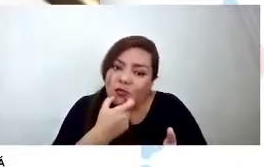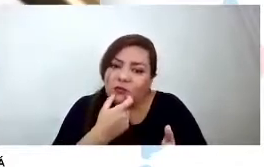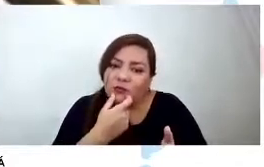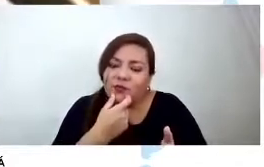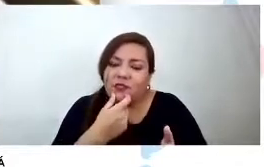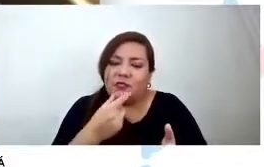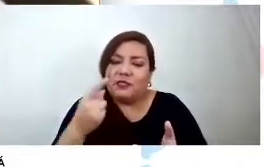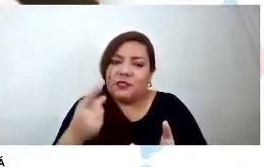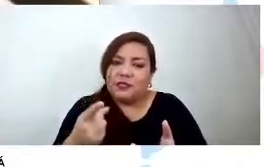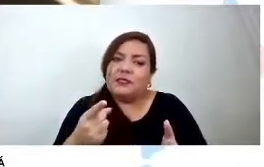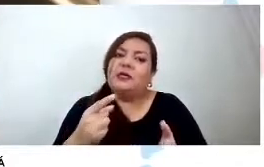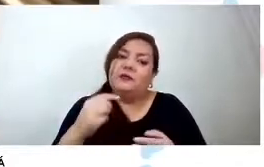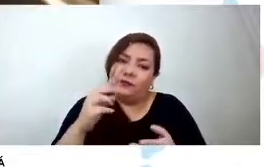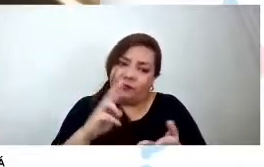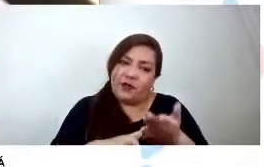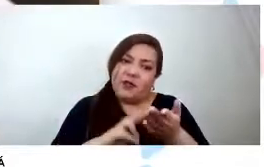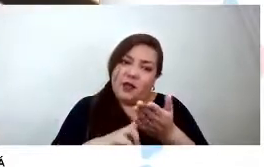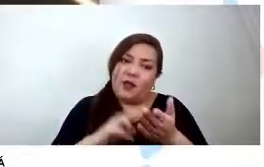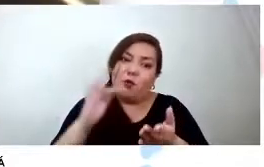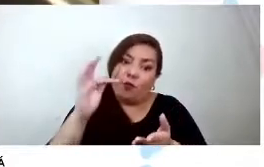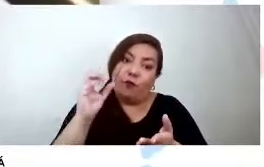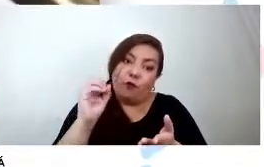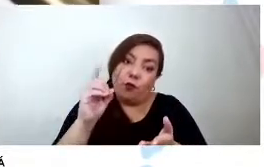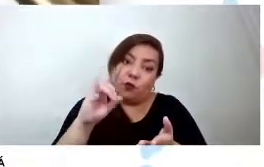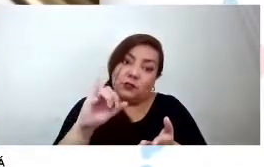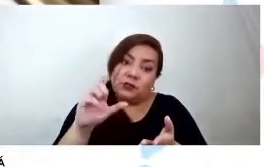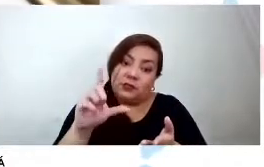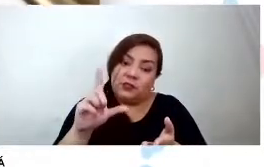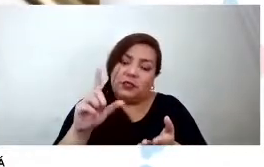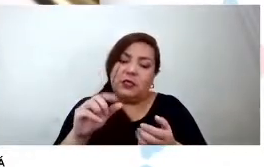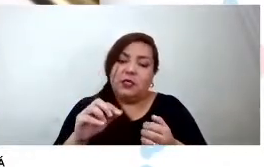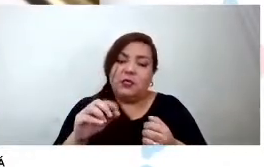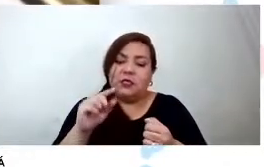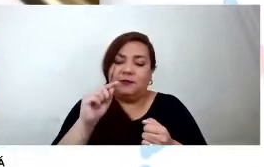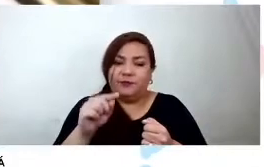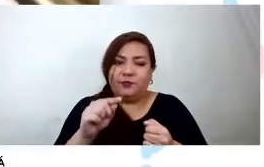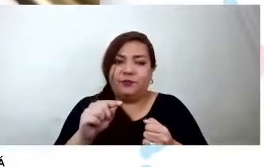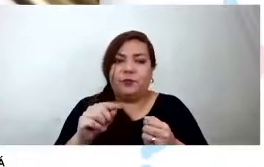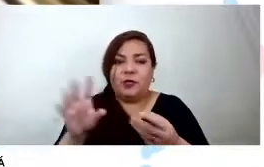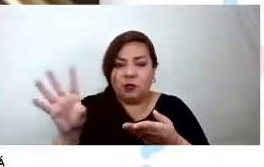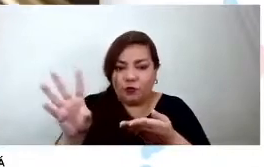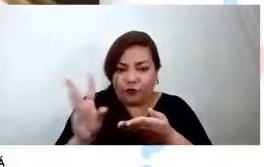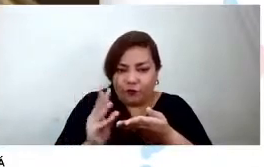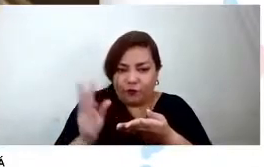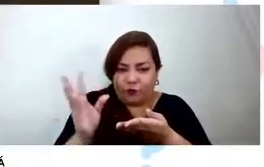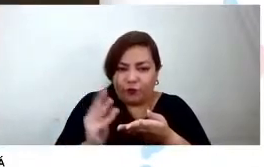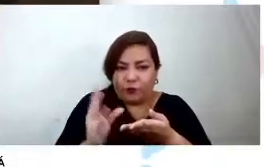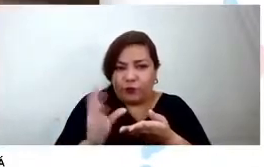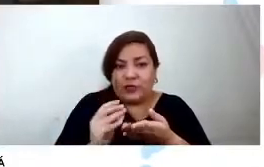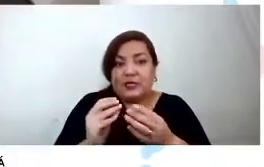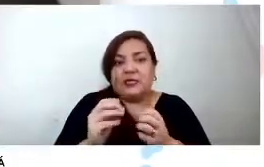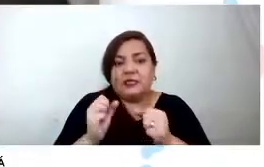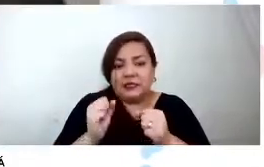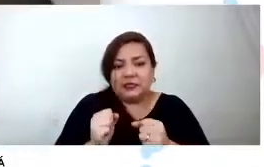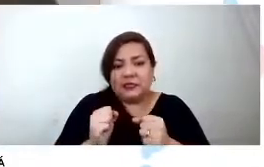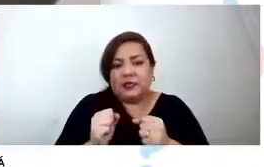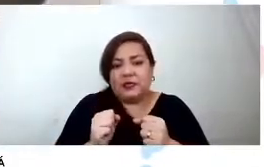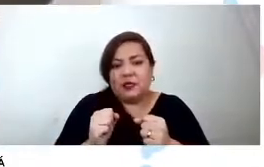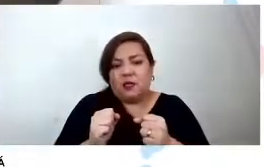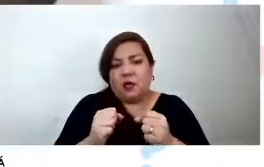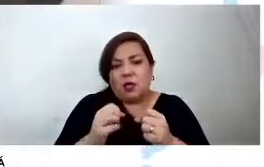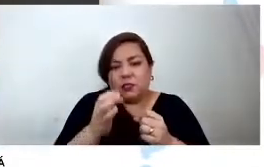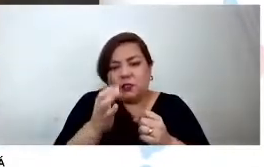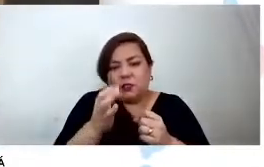están fosilizados, todavía tienen la condición de la porosidad